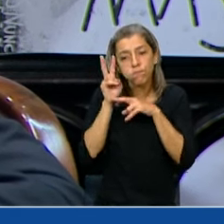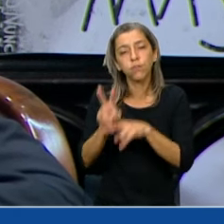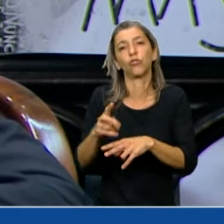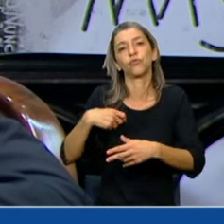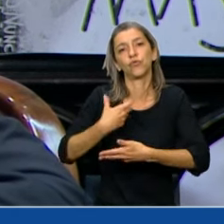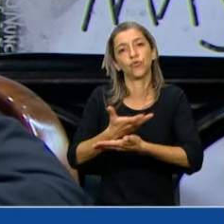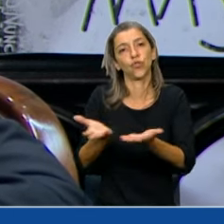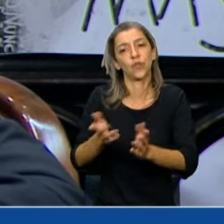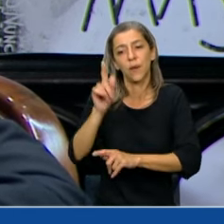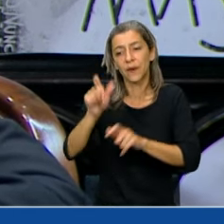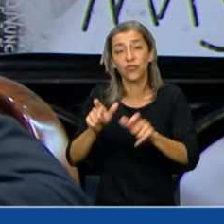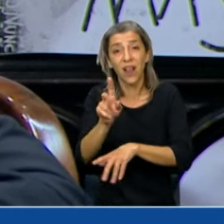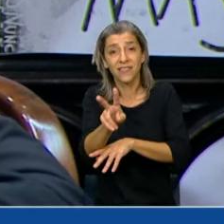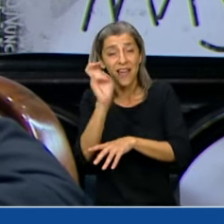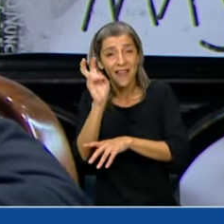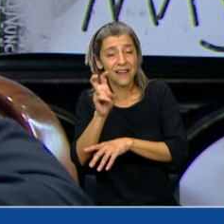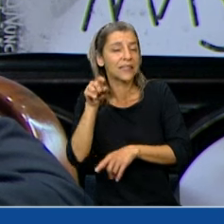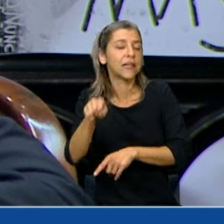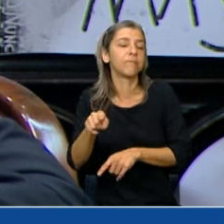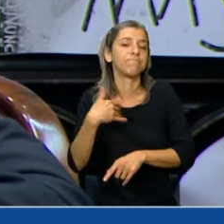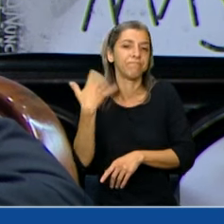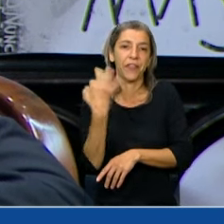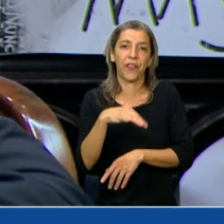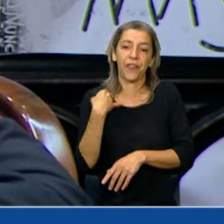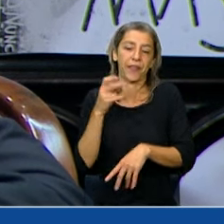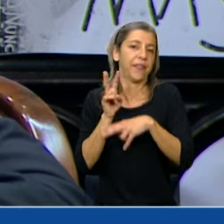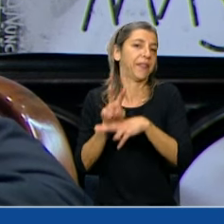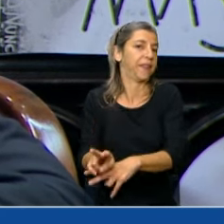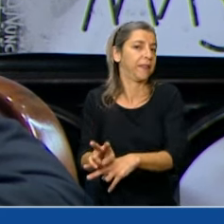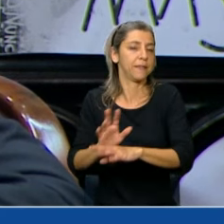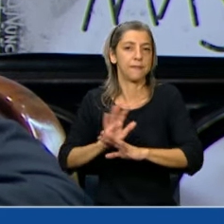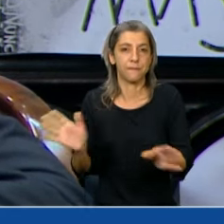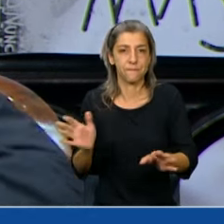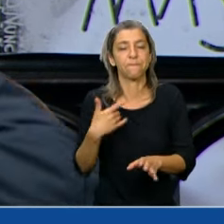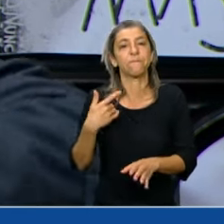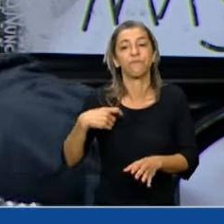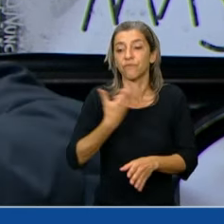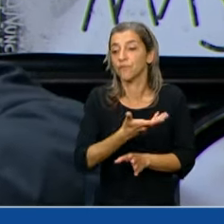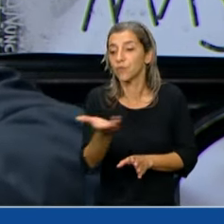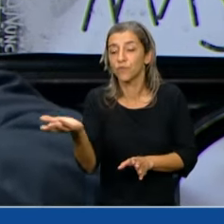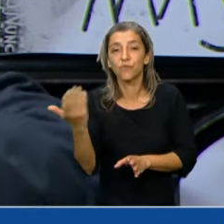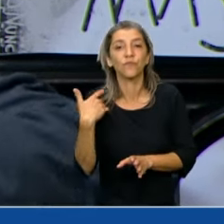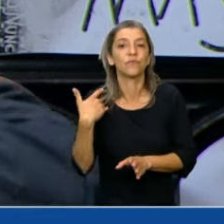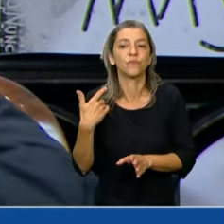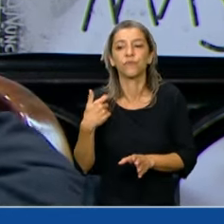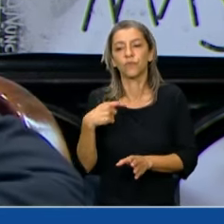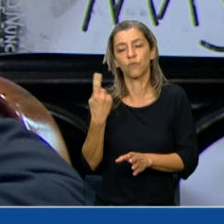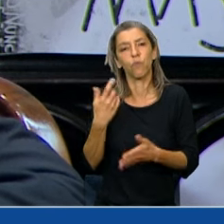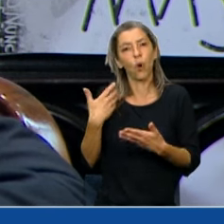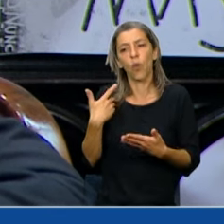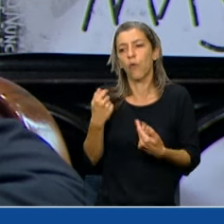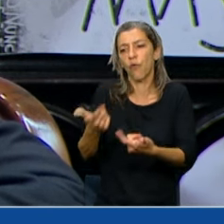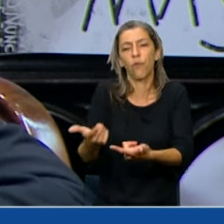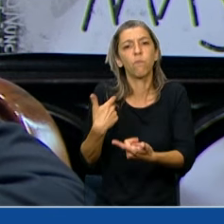relación darle a los ciudadanos y ciudadanas de la Argentina la posibilidad de encontrar